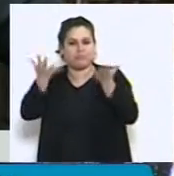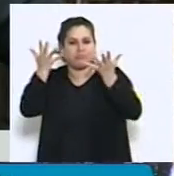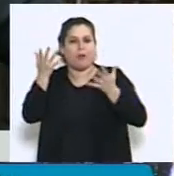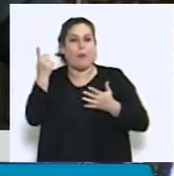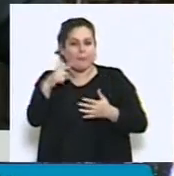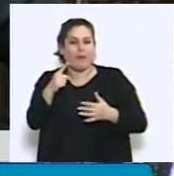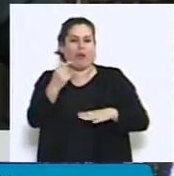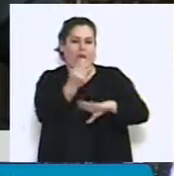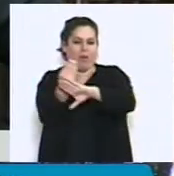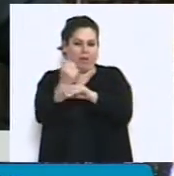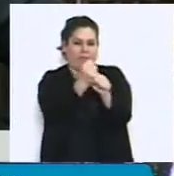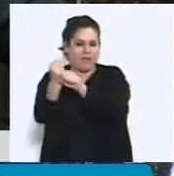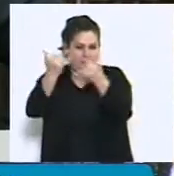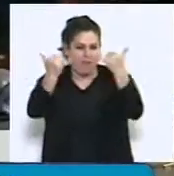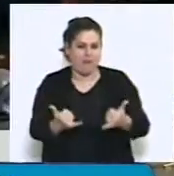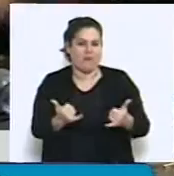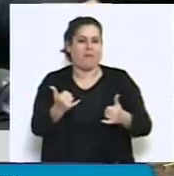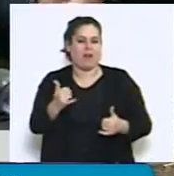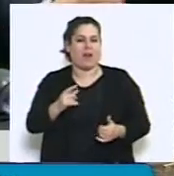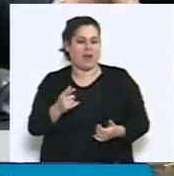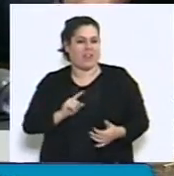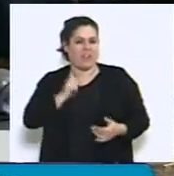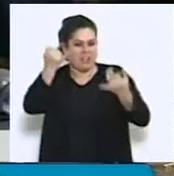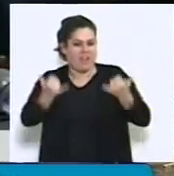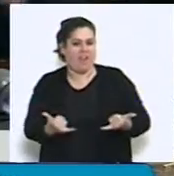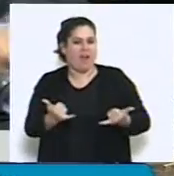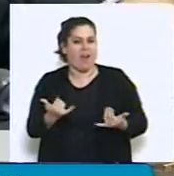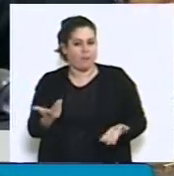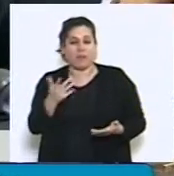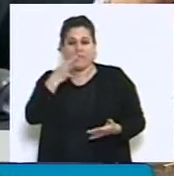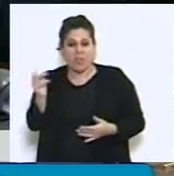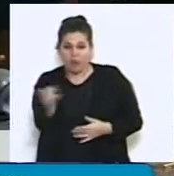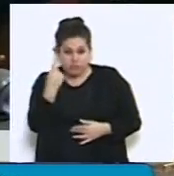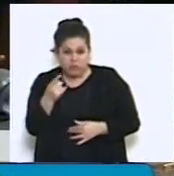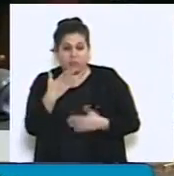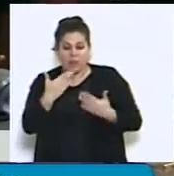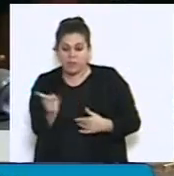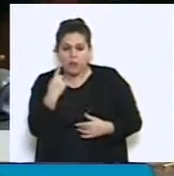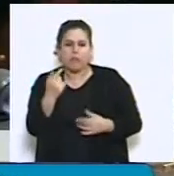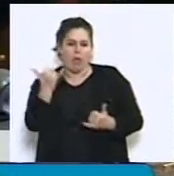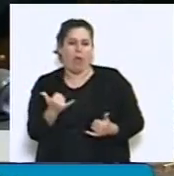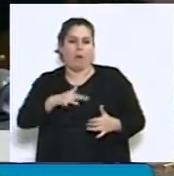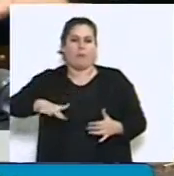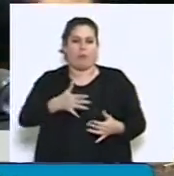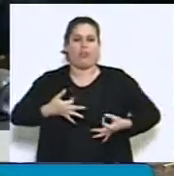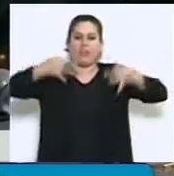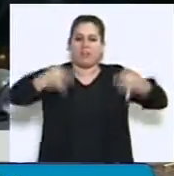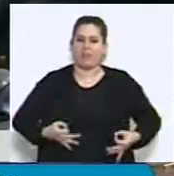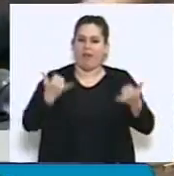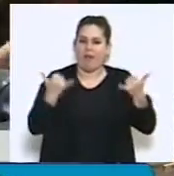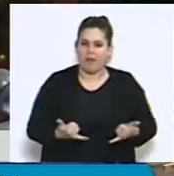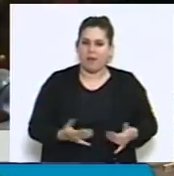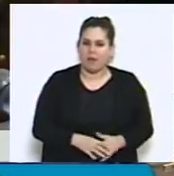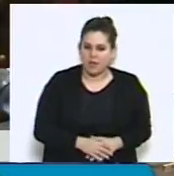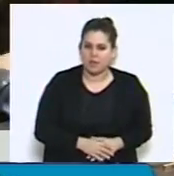empleo, con dignidad, porque somos un proyecto que le ha devuelto la dignidad al pueblo. Podemos estar sancionando una ley que va a ampliar